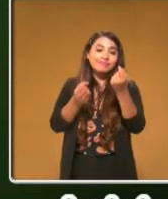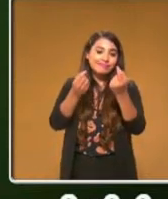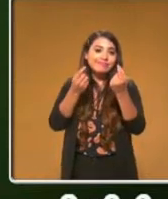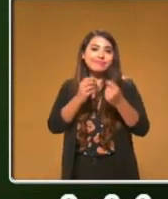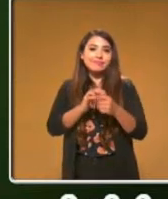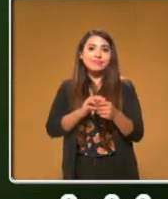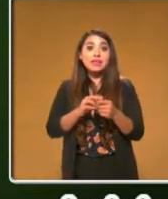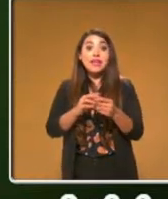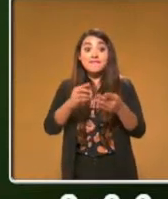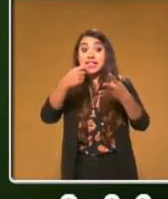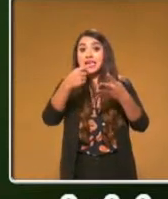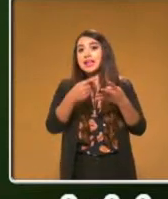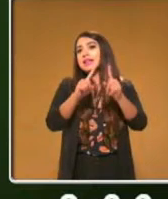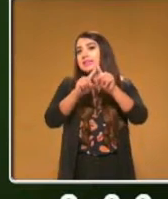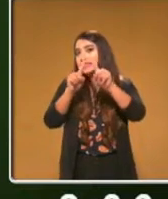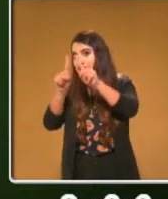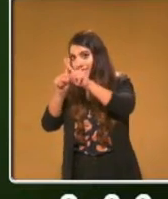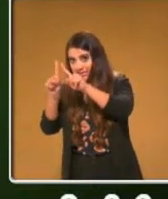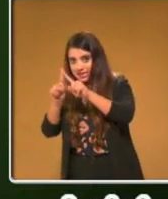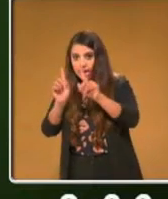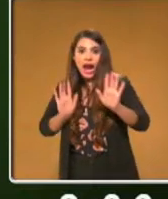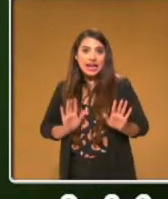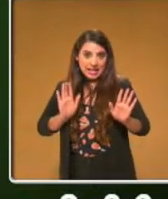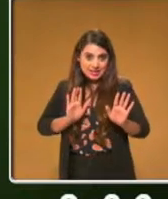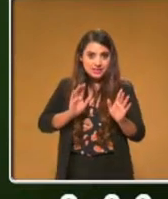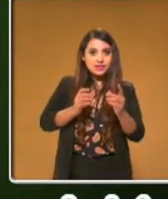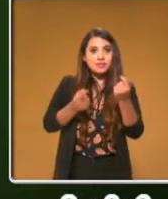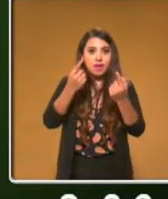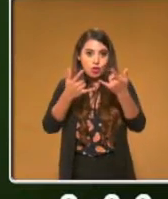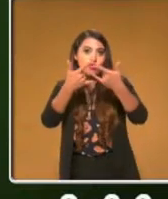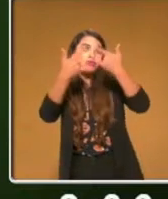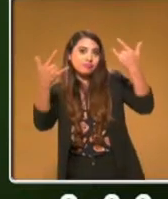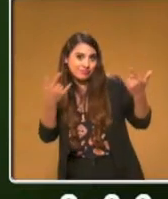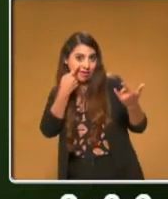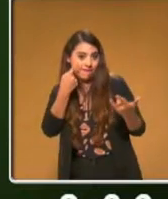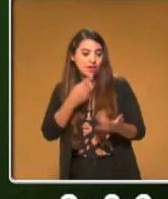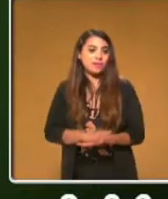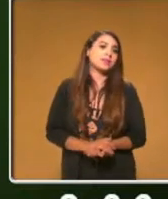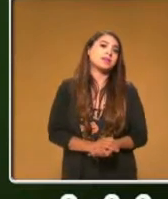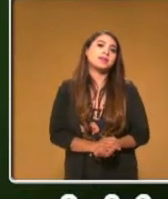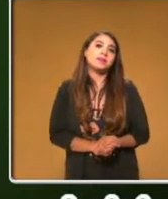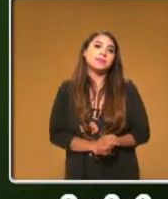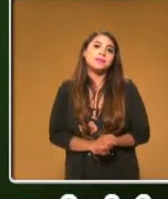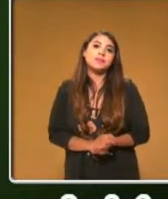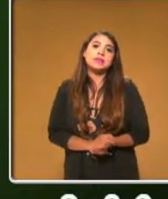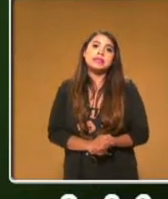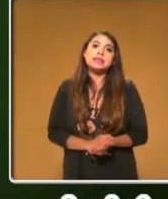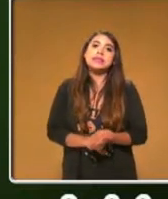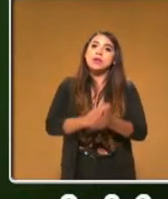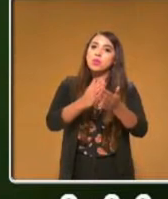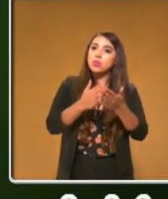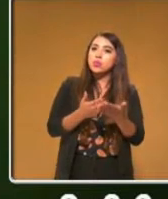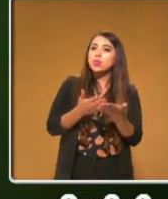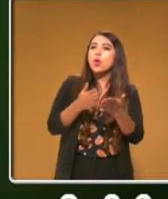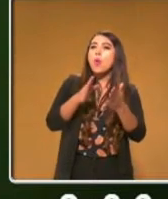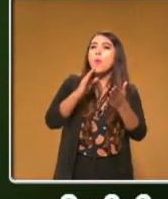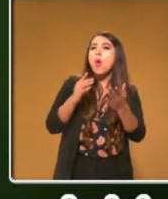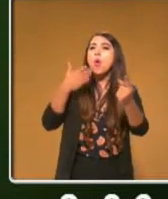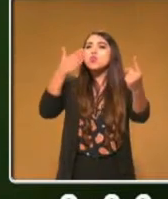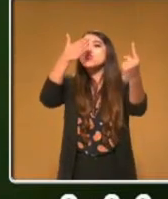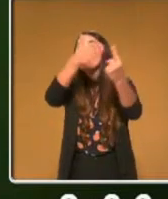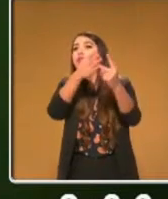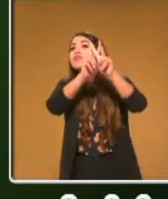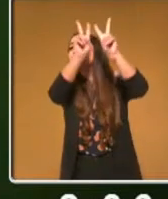una historieta. Generalmente las historietas abarcan un contenido central, como en los